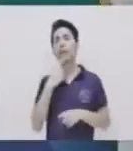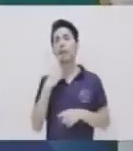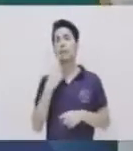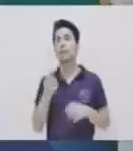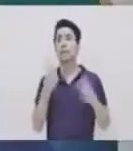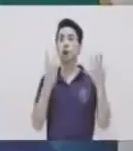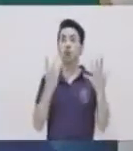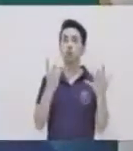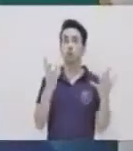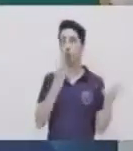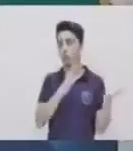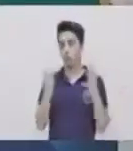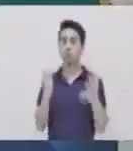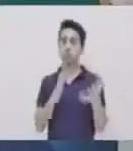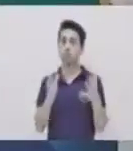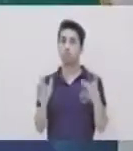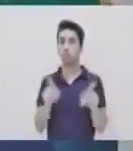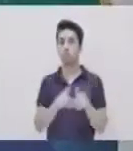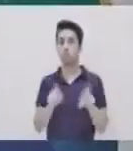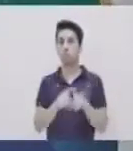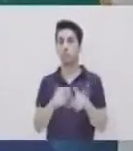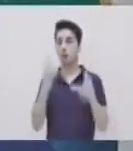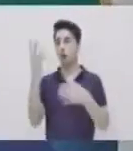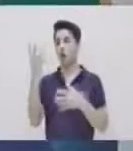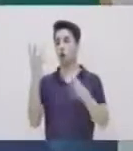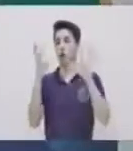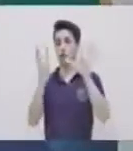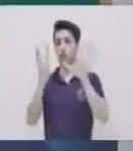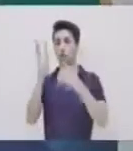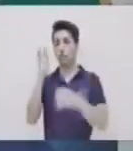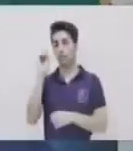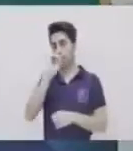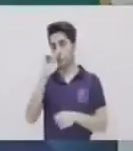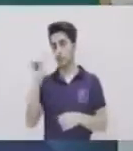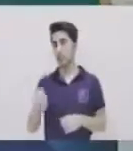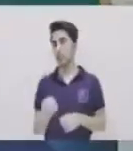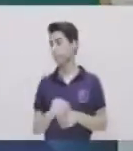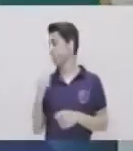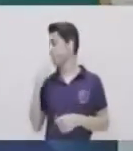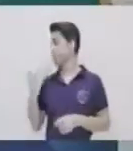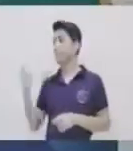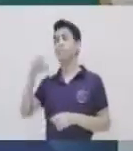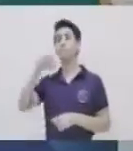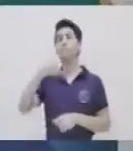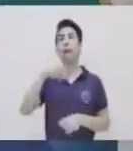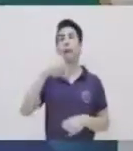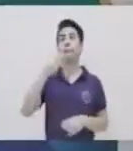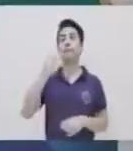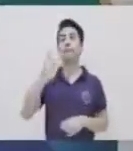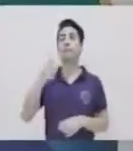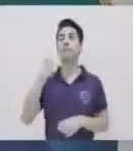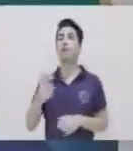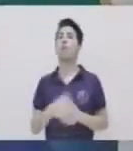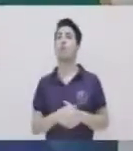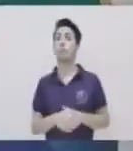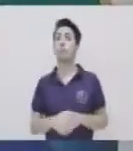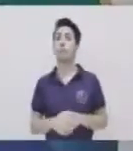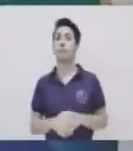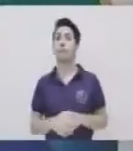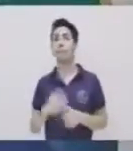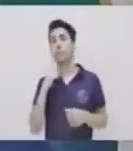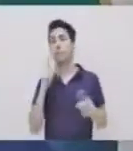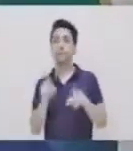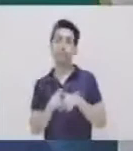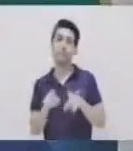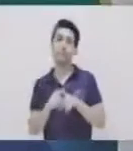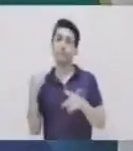8, porque ambos representan el 80%. Si hablamos del percentil 25, que sería el 25%,